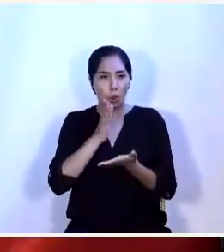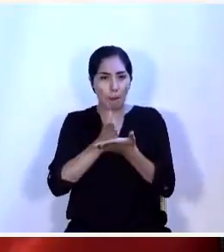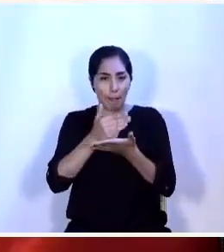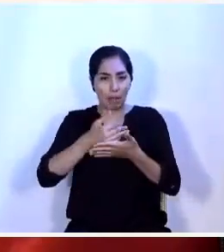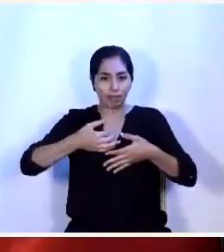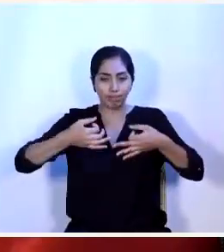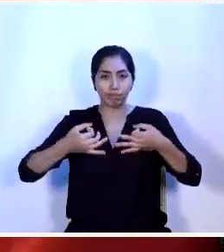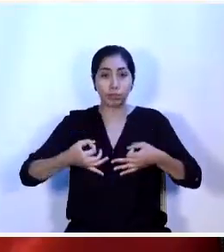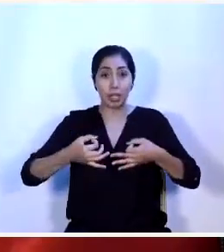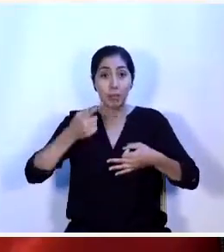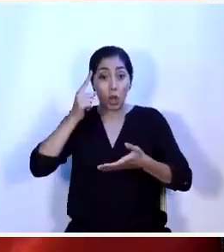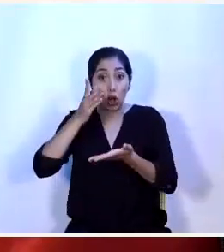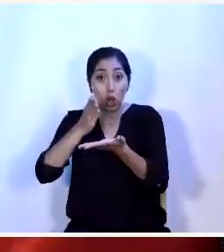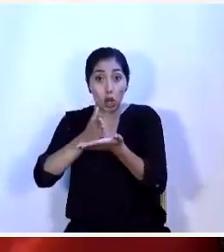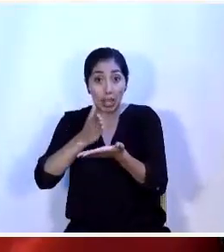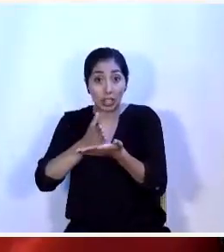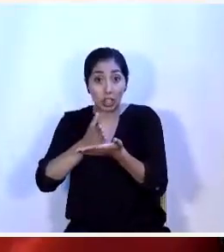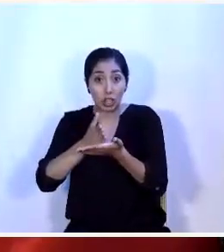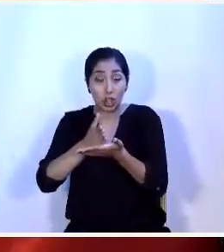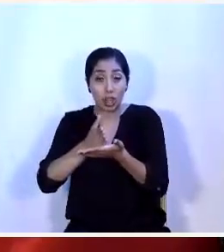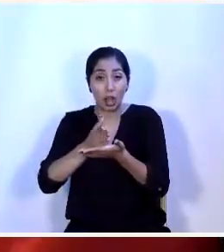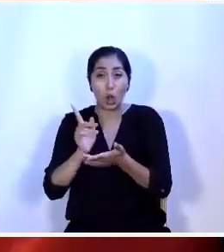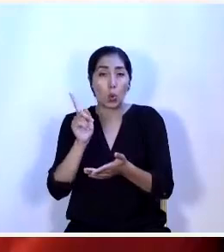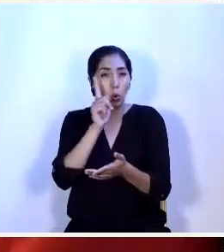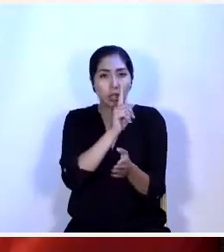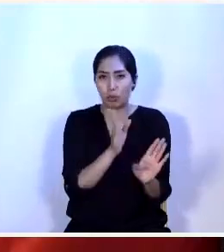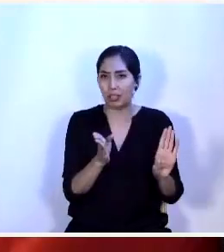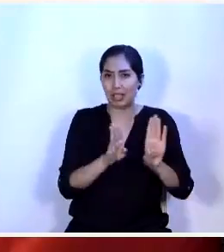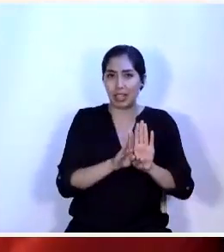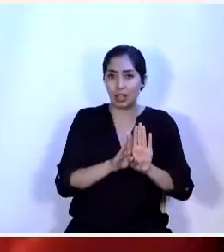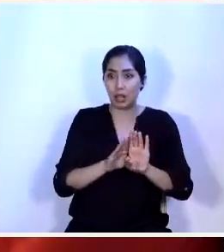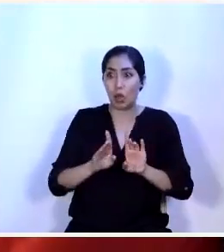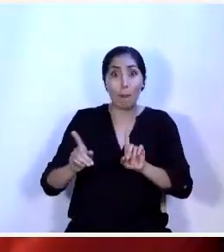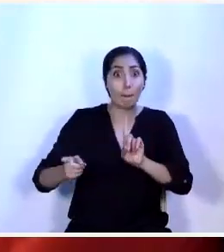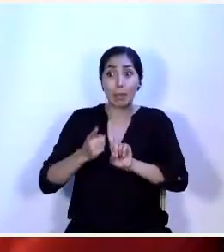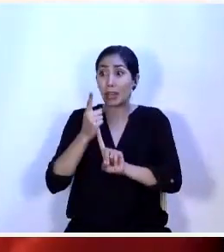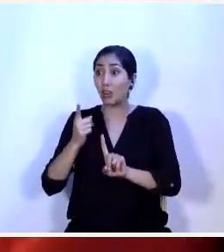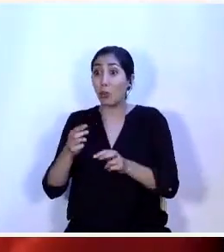que ser los últimos en cerrar y los primeros en abrir. Y